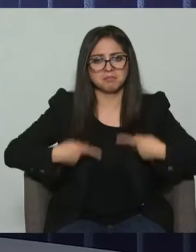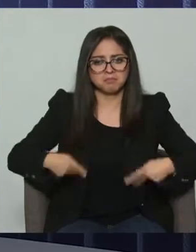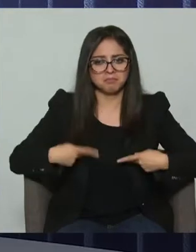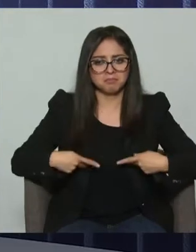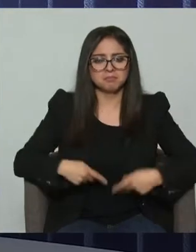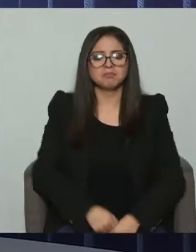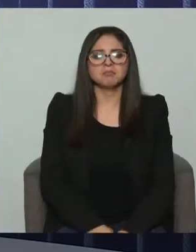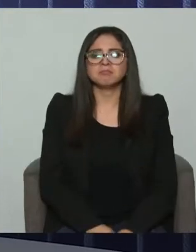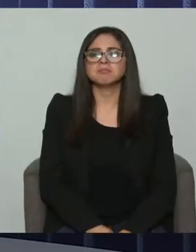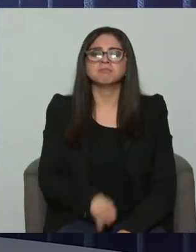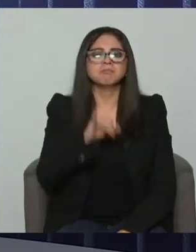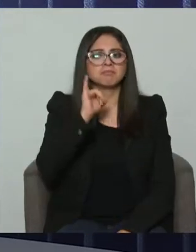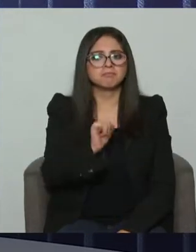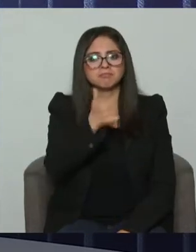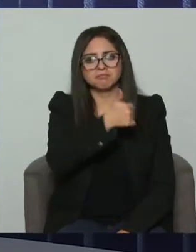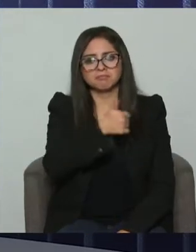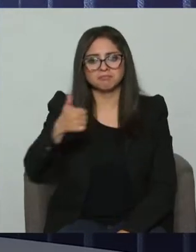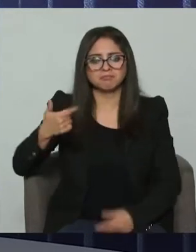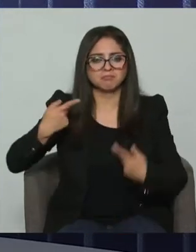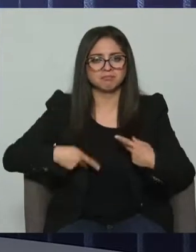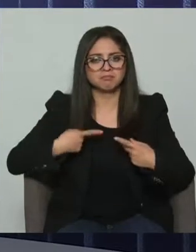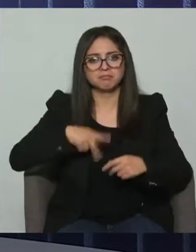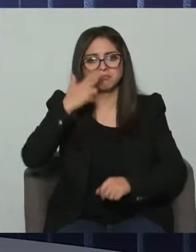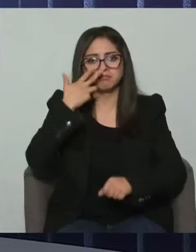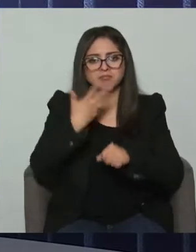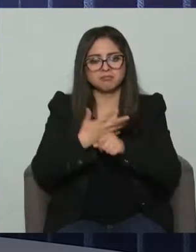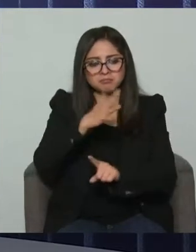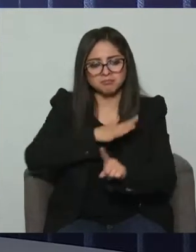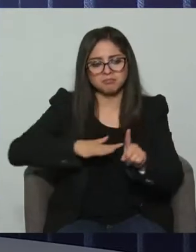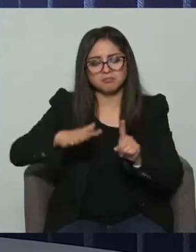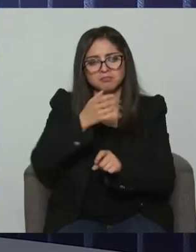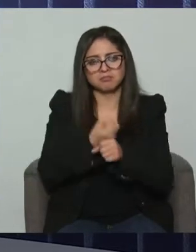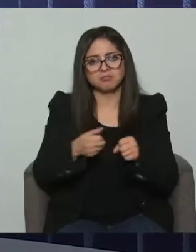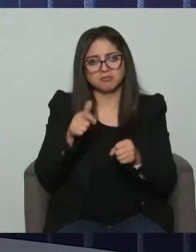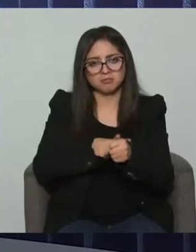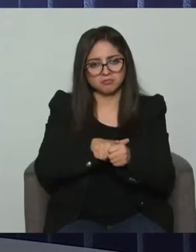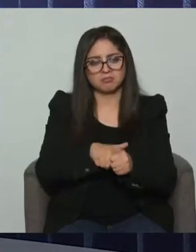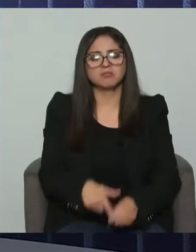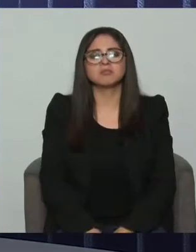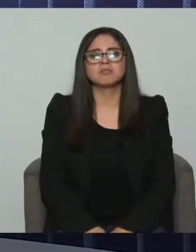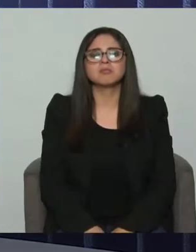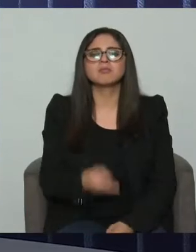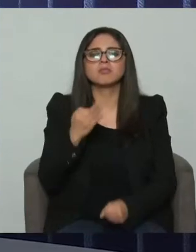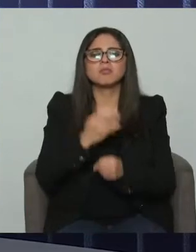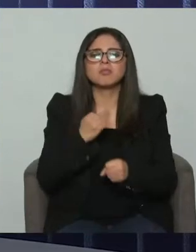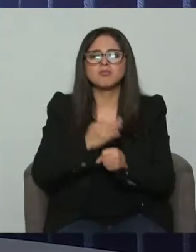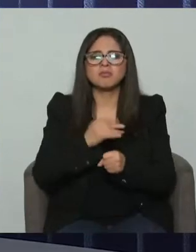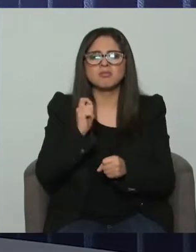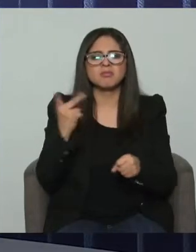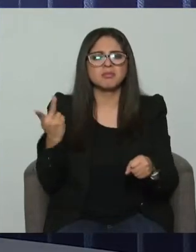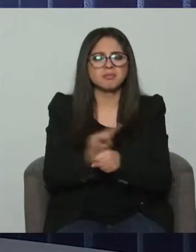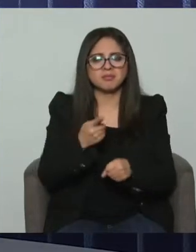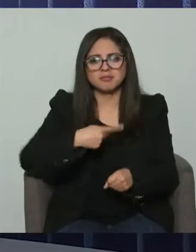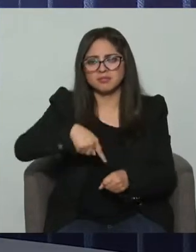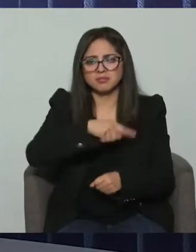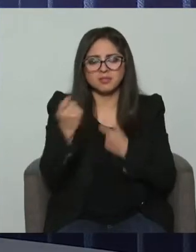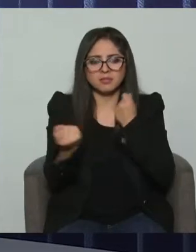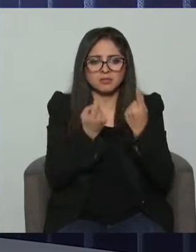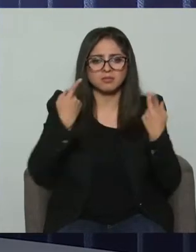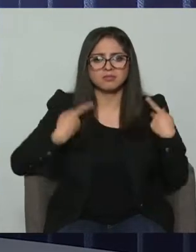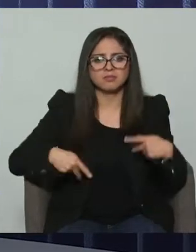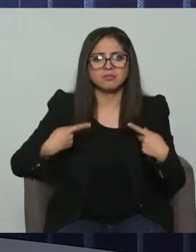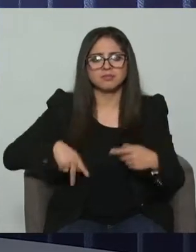a fortalecer cómo hacia dónde queremos movernos, ¿no? Entonces, creo que están puestos los puntos, están puestos las cosas que